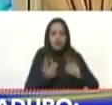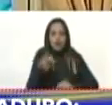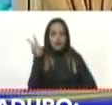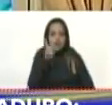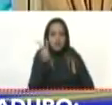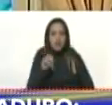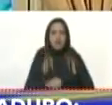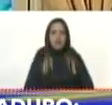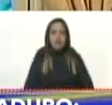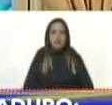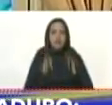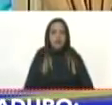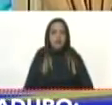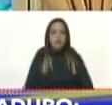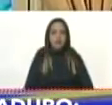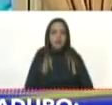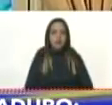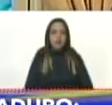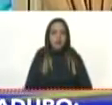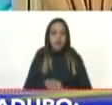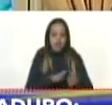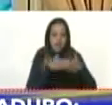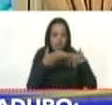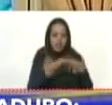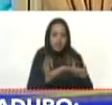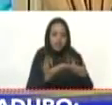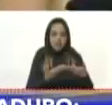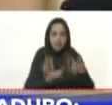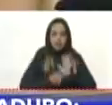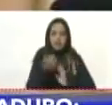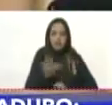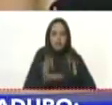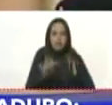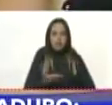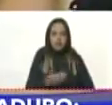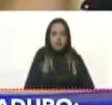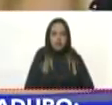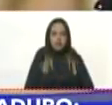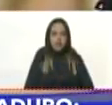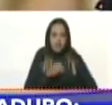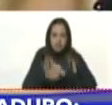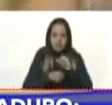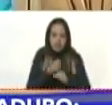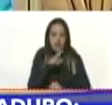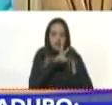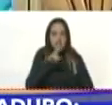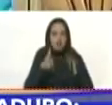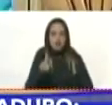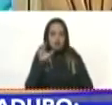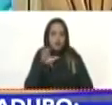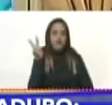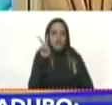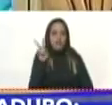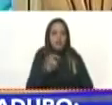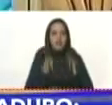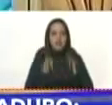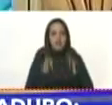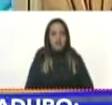venezolanas. Que es la carta de todos, el Popol Vuh del siglo XXI venezolano. Esta carta